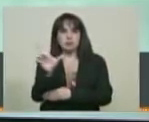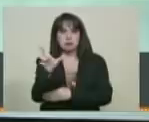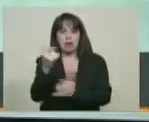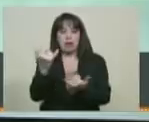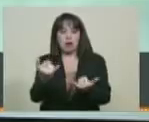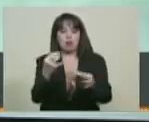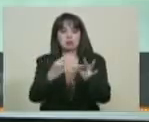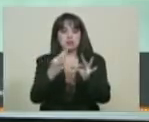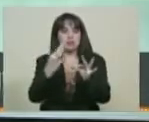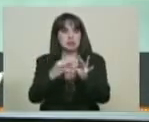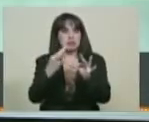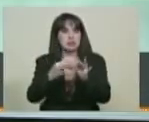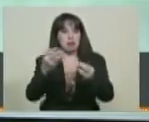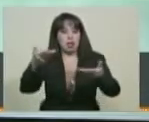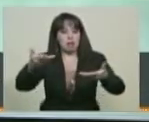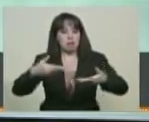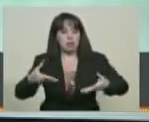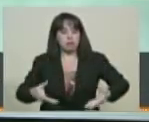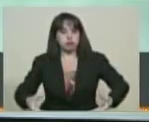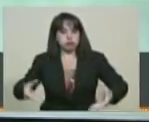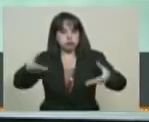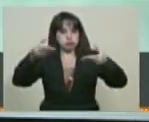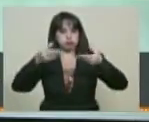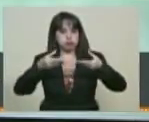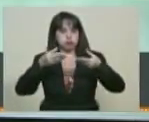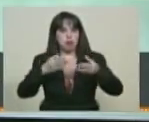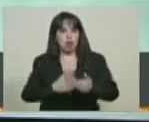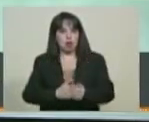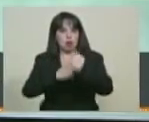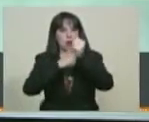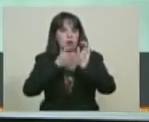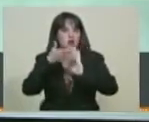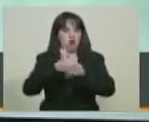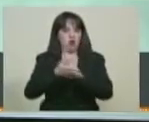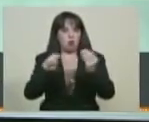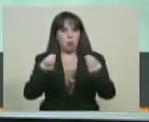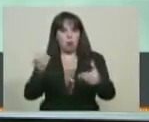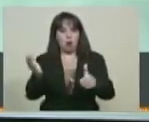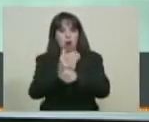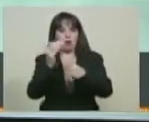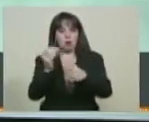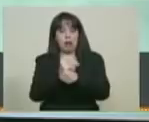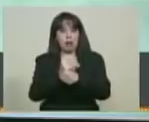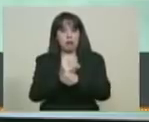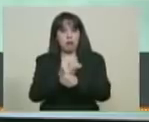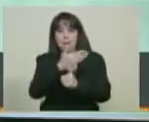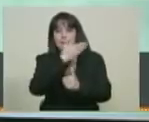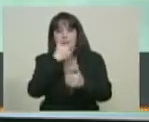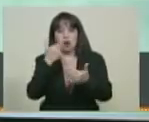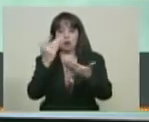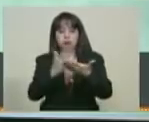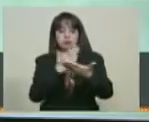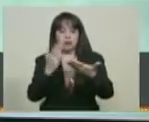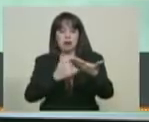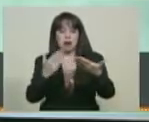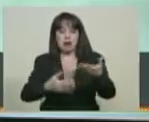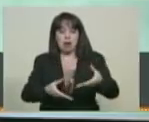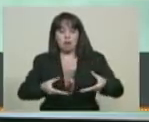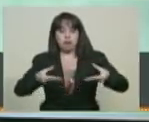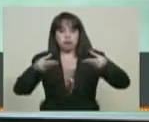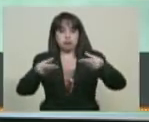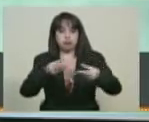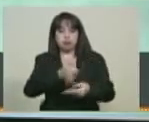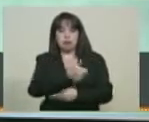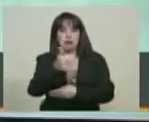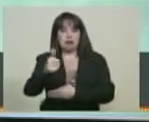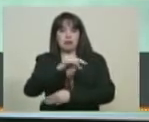septiembre, que me dé líneas concretas de cómo lograrlo. ¿Cómo lograrlo? Tenemos que lograrlo. Que